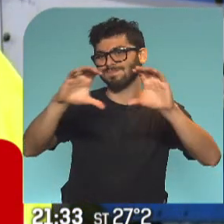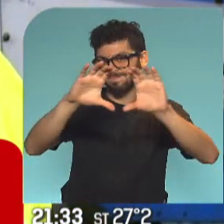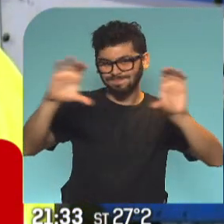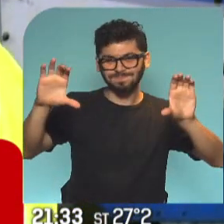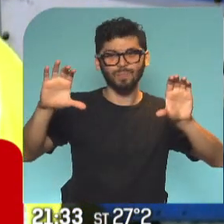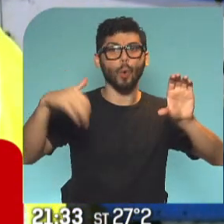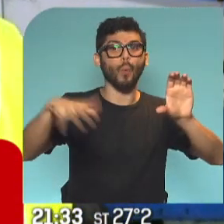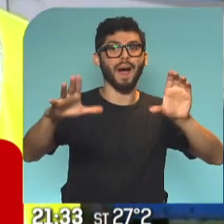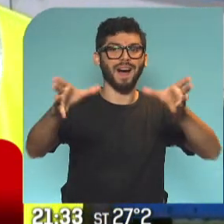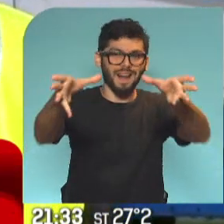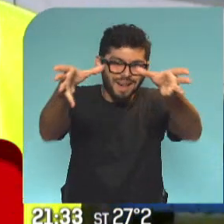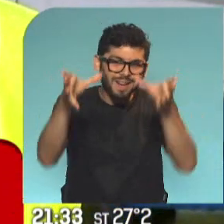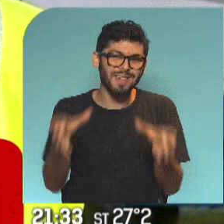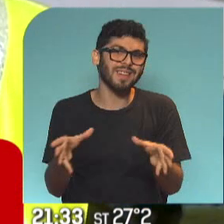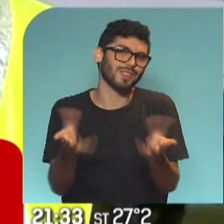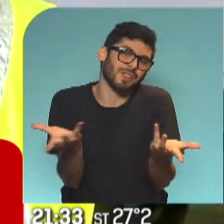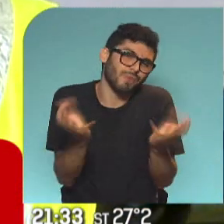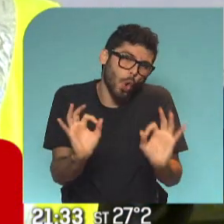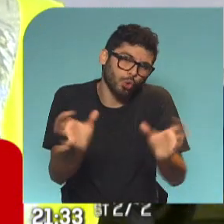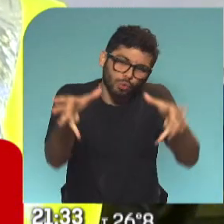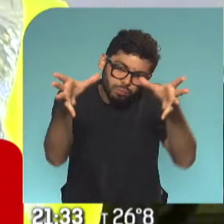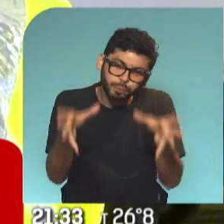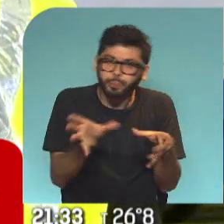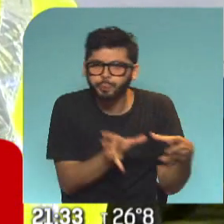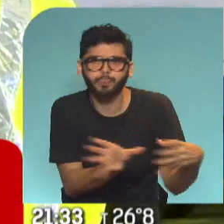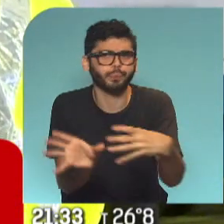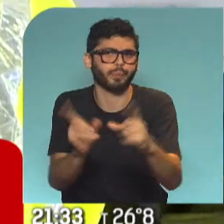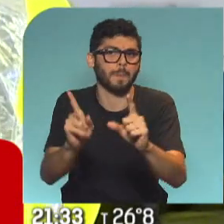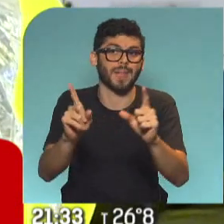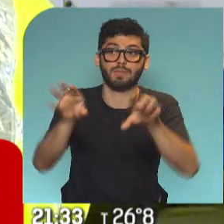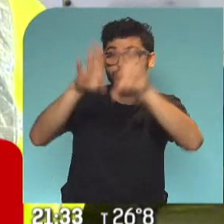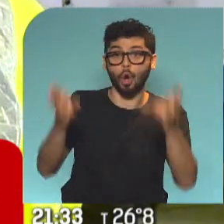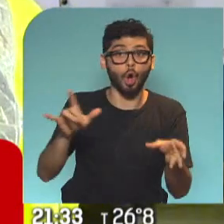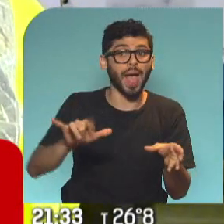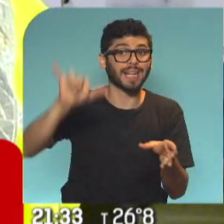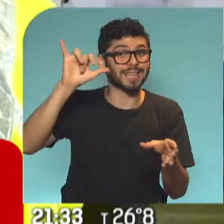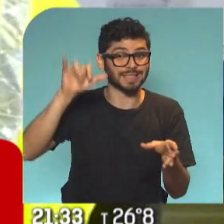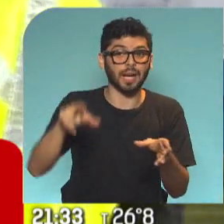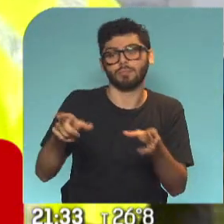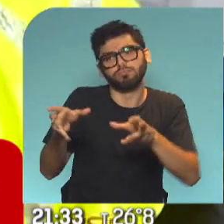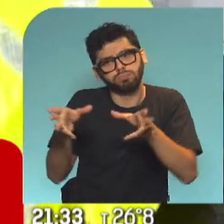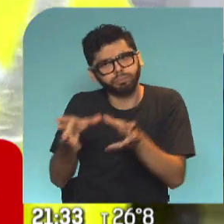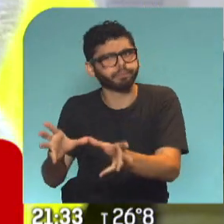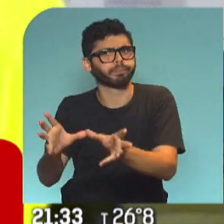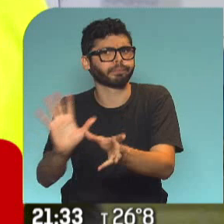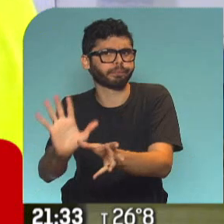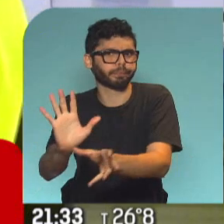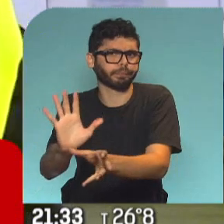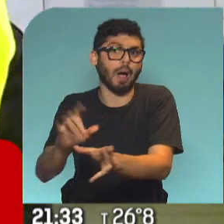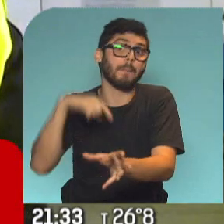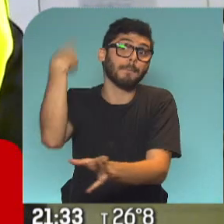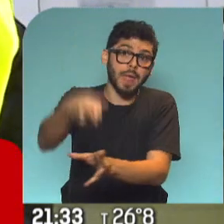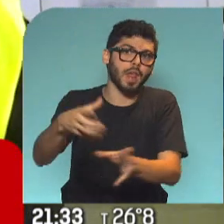ser, bueno, justamente, ¿no? Descargado y almacenado allí mismo, en Ezeiza, donde va a permanecer hasta mañana.